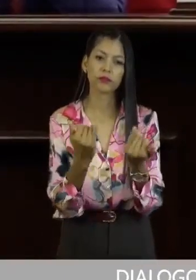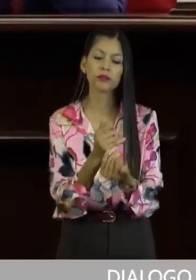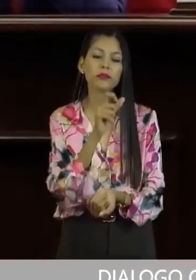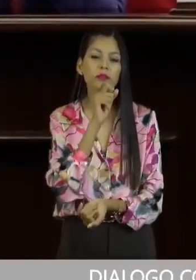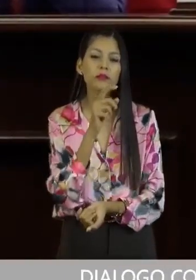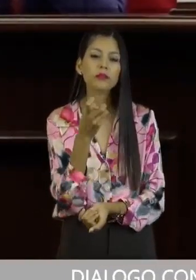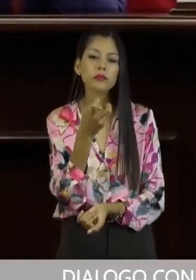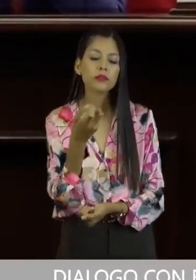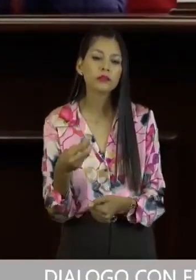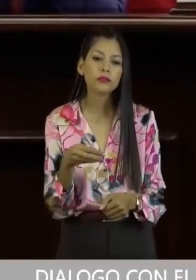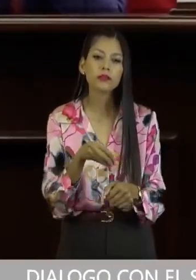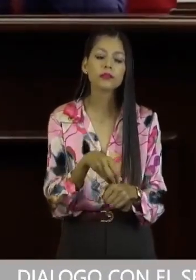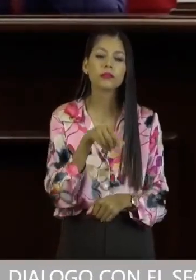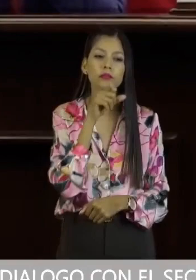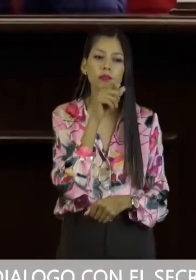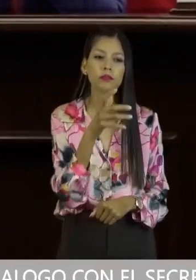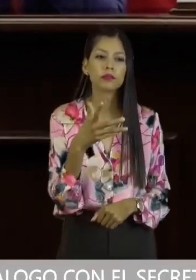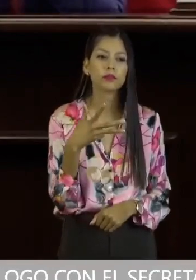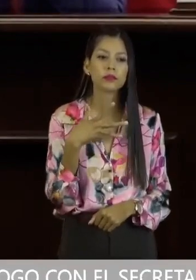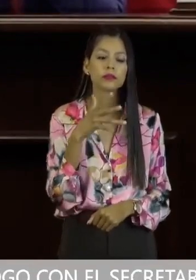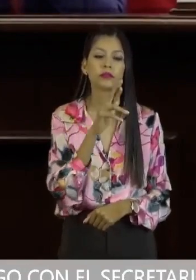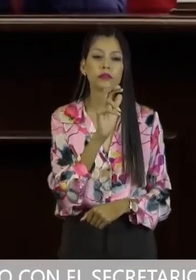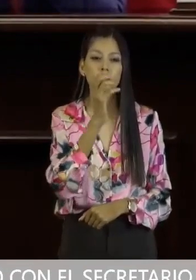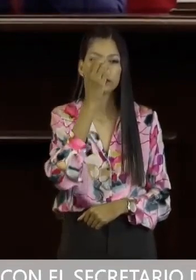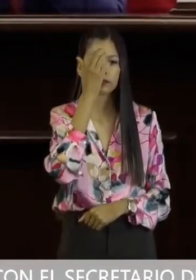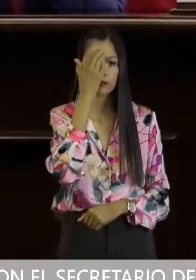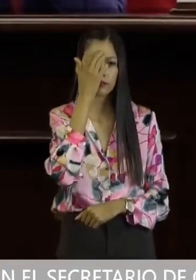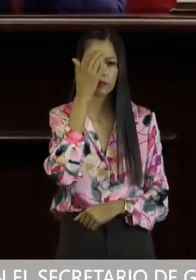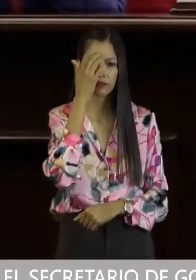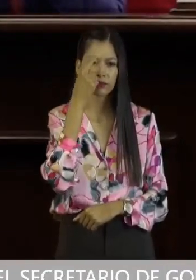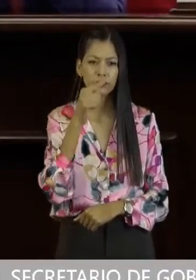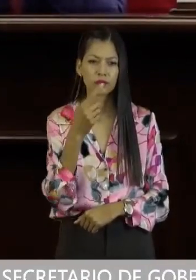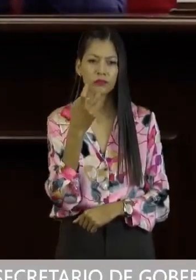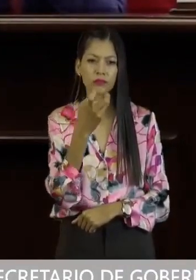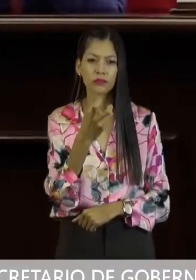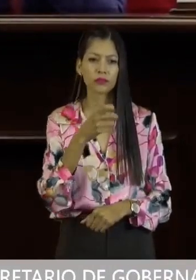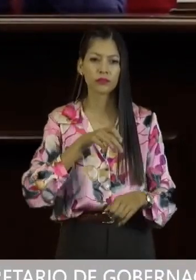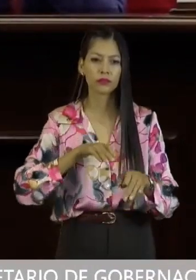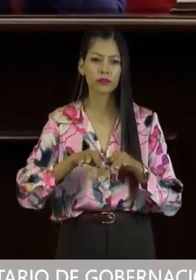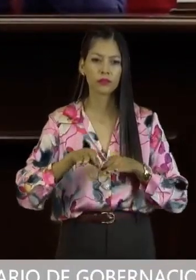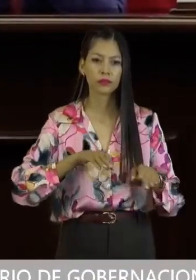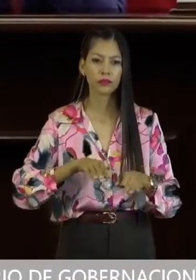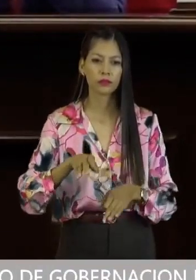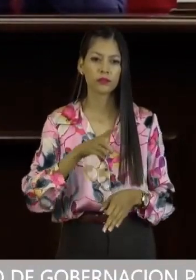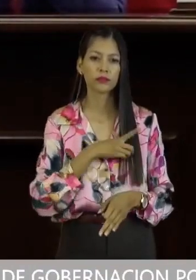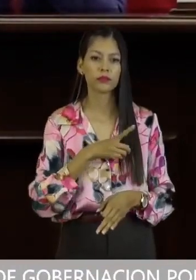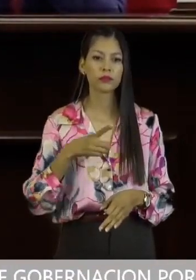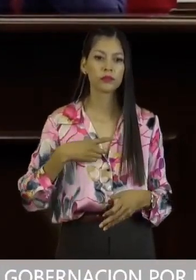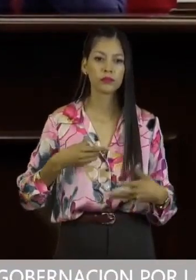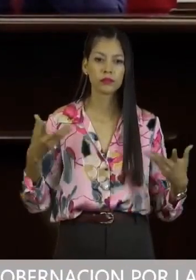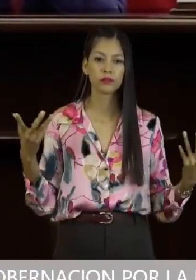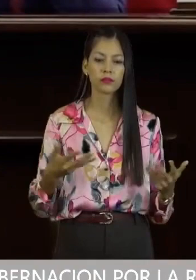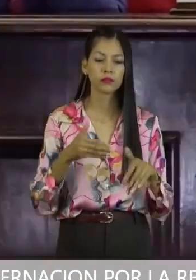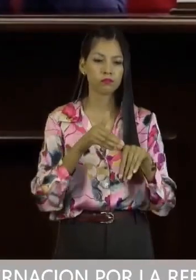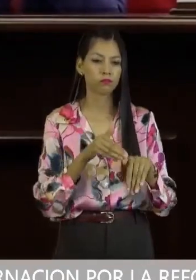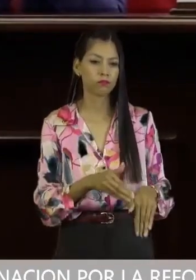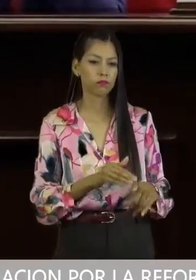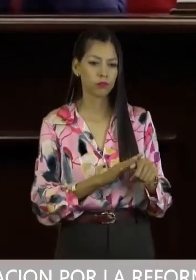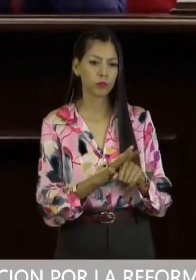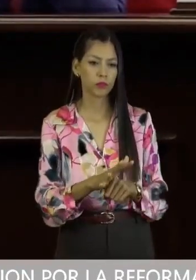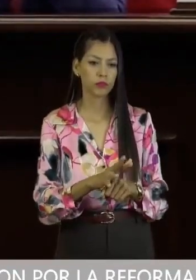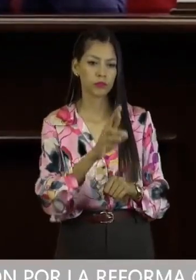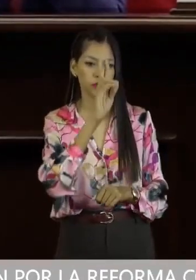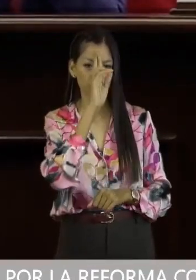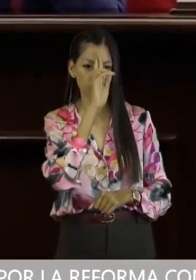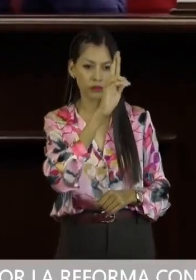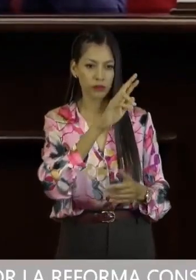ello, pues hay también el reconocimiento a que estas tareas tienen que ser en estricto apego al respeto